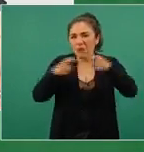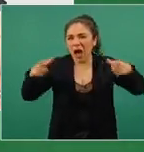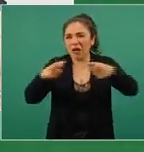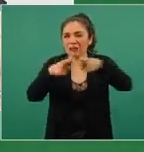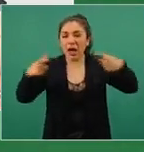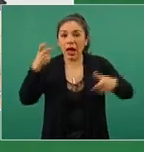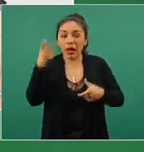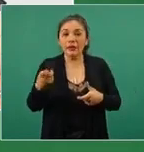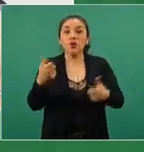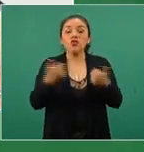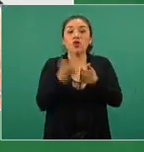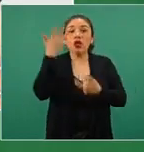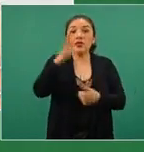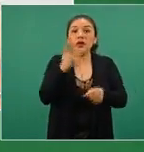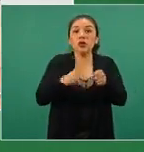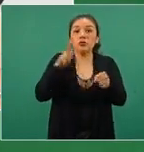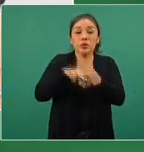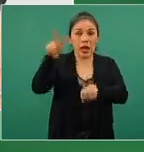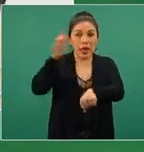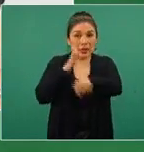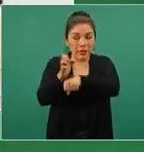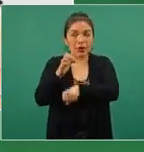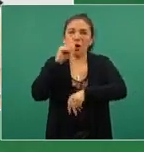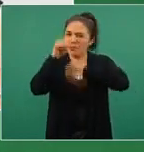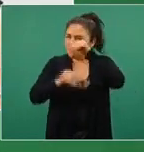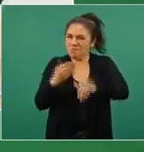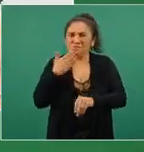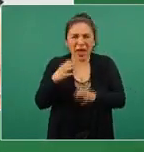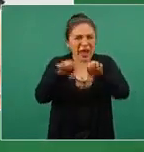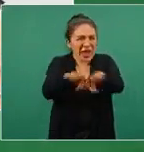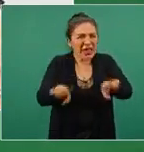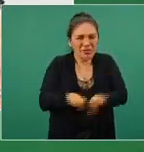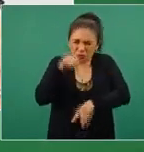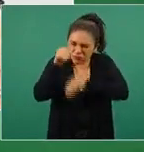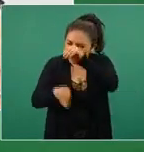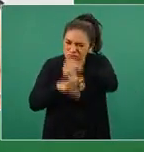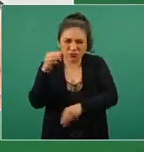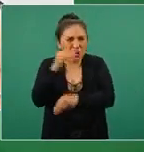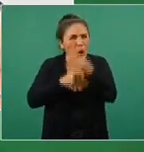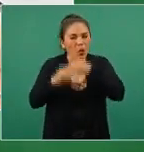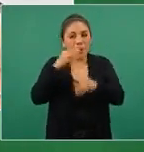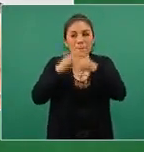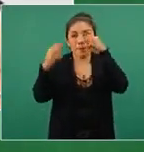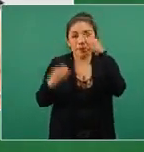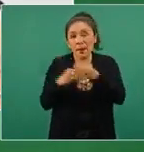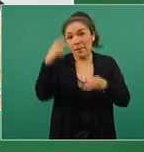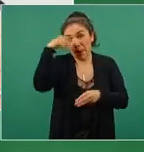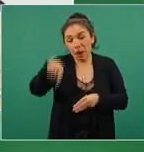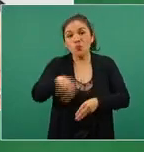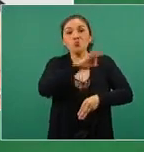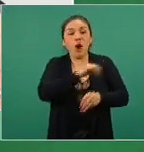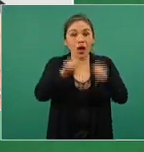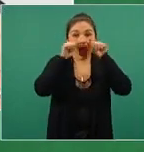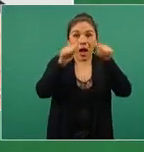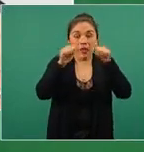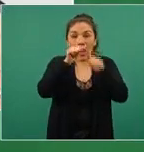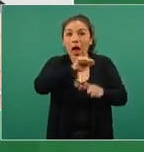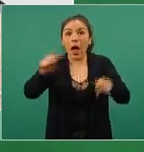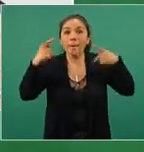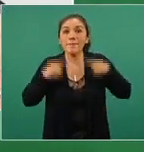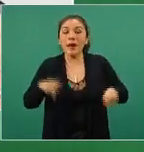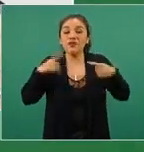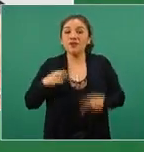10 hospitales en el Estado. Los logramos equipar para poder atender a aquellos pacientes